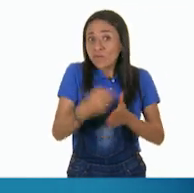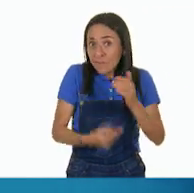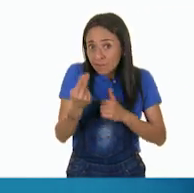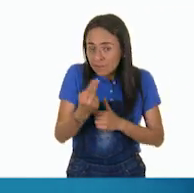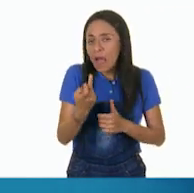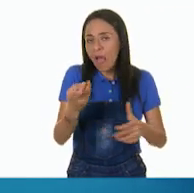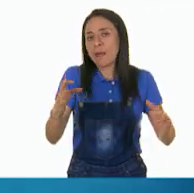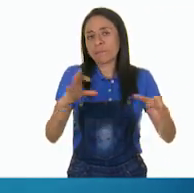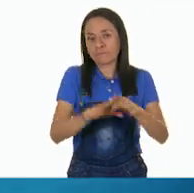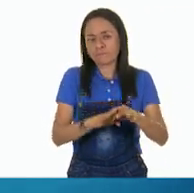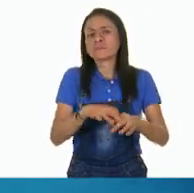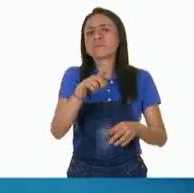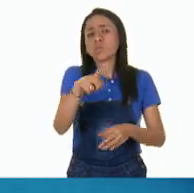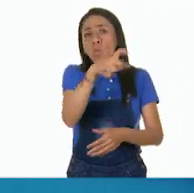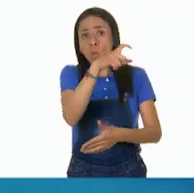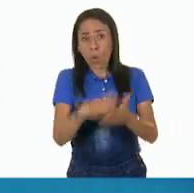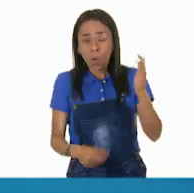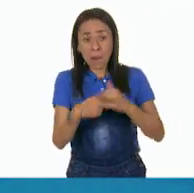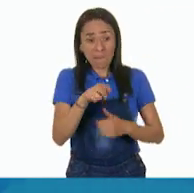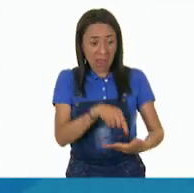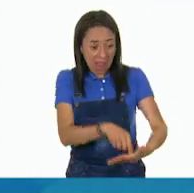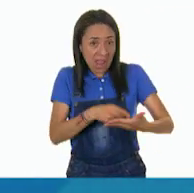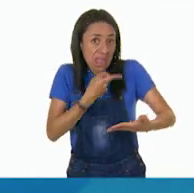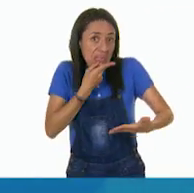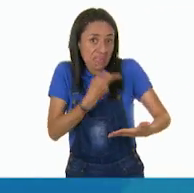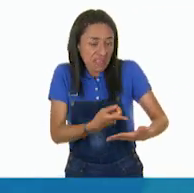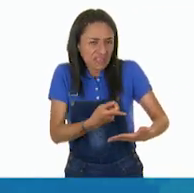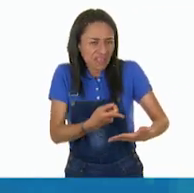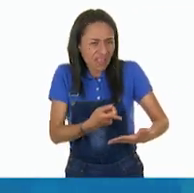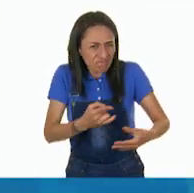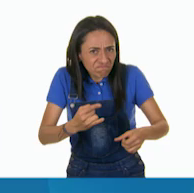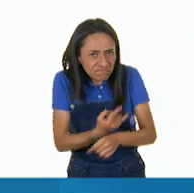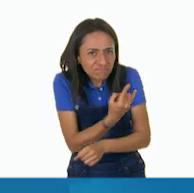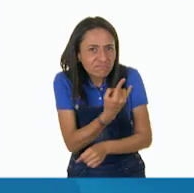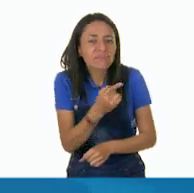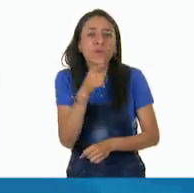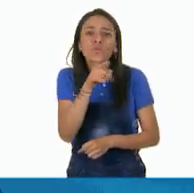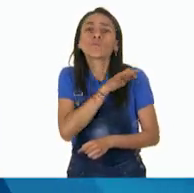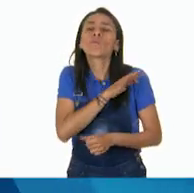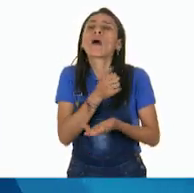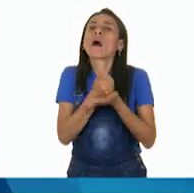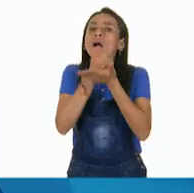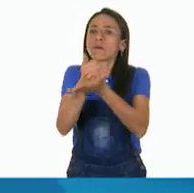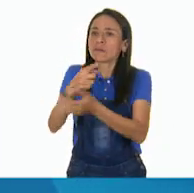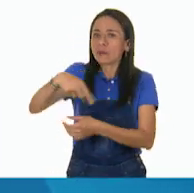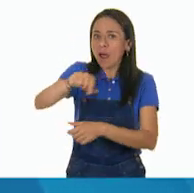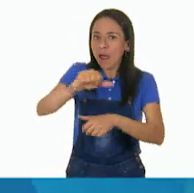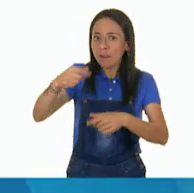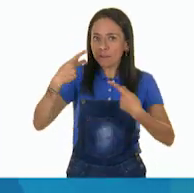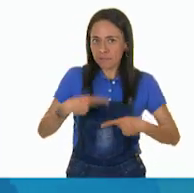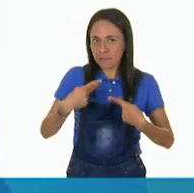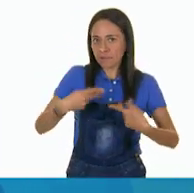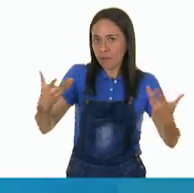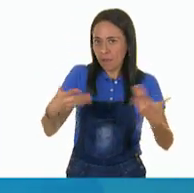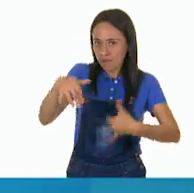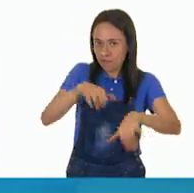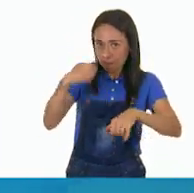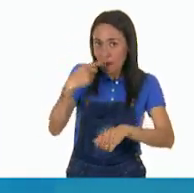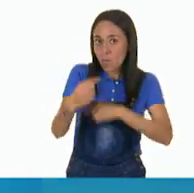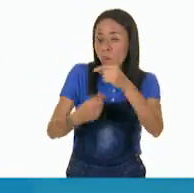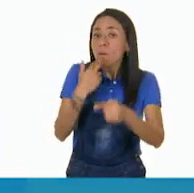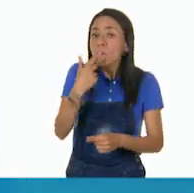cumple con todo lo que promete tú puedes ayudar a los fabricantes a que mejoren sus productos comunícate a los teléfonos que aparecen en las etiquetas